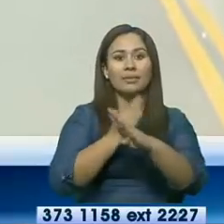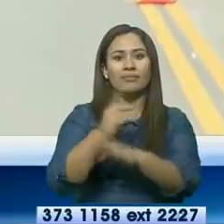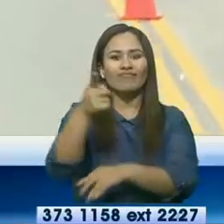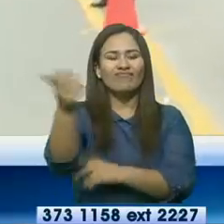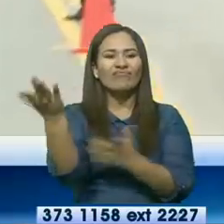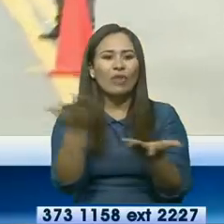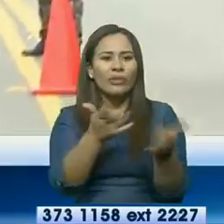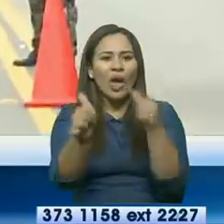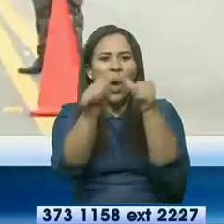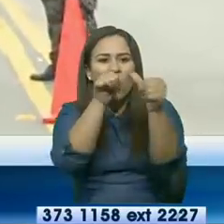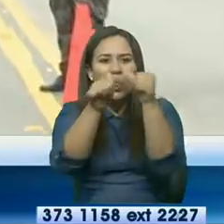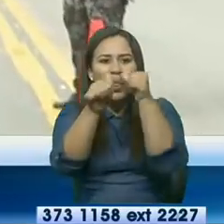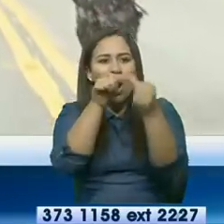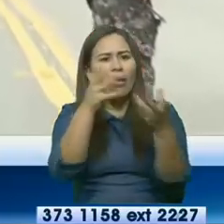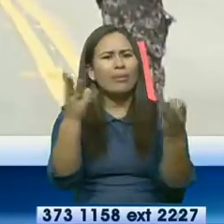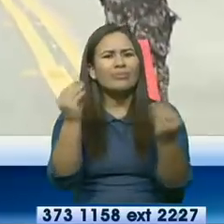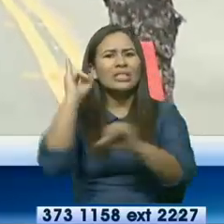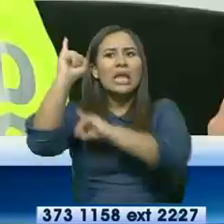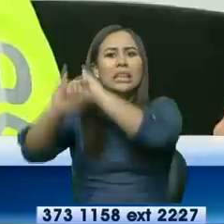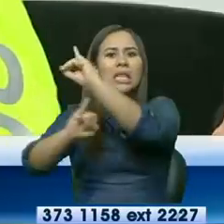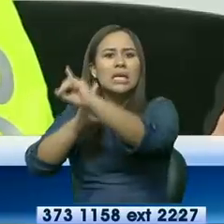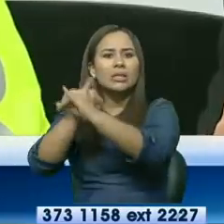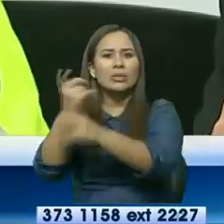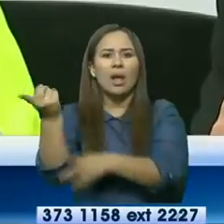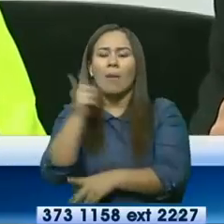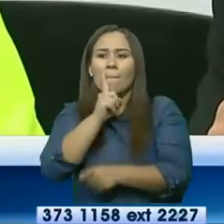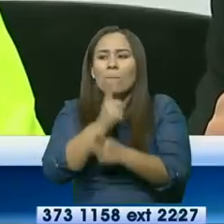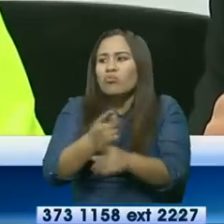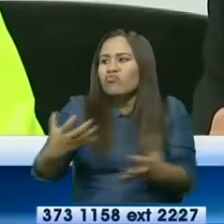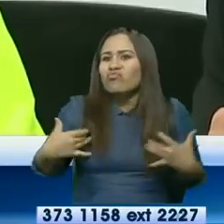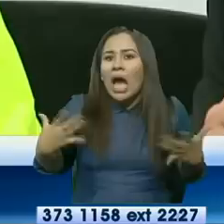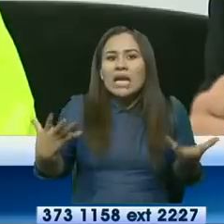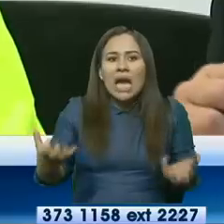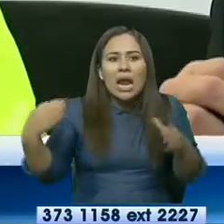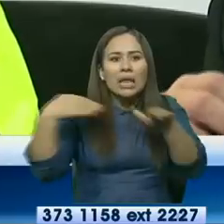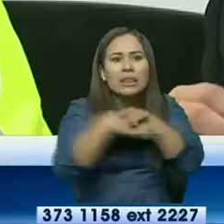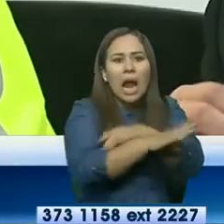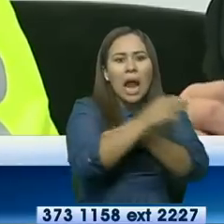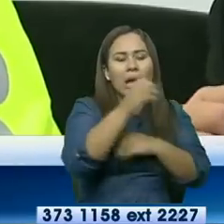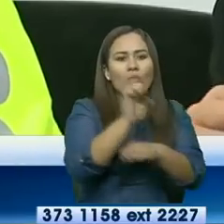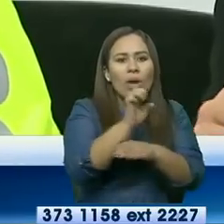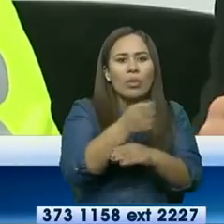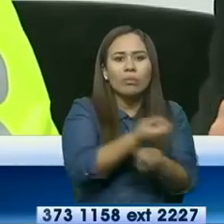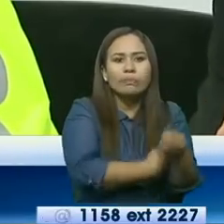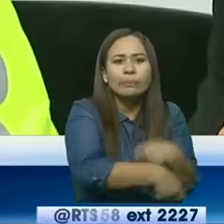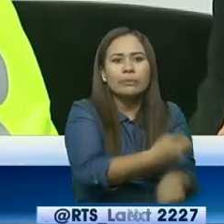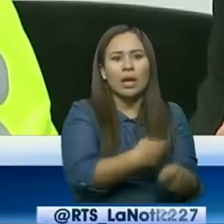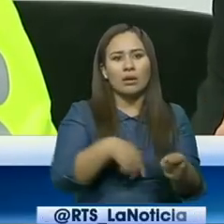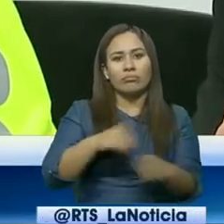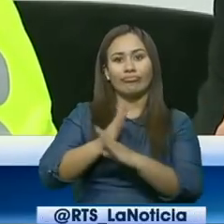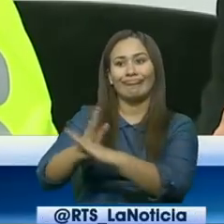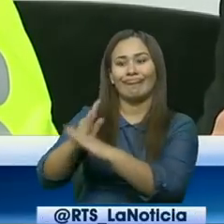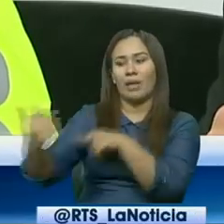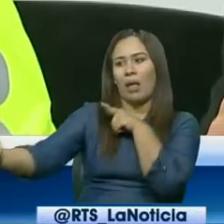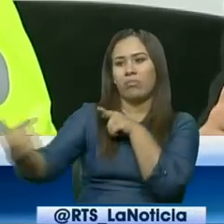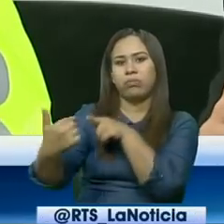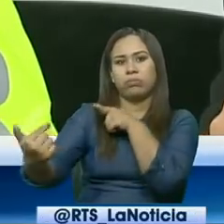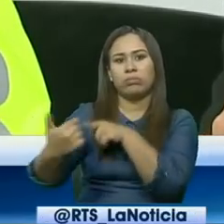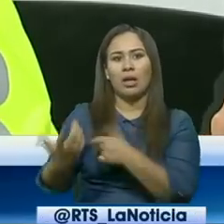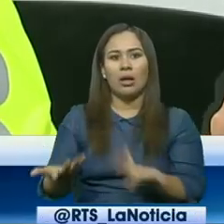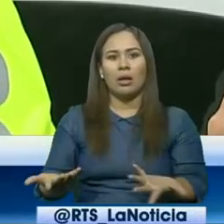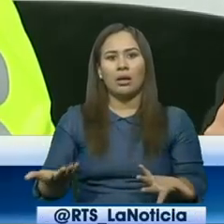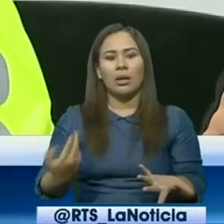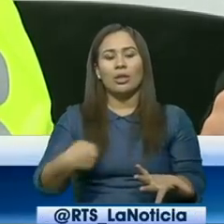narcotráfico de carteles internacionales mexicanos lo que tenemos la información compartida con con colombia si no